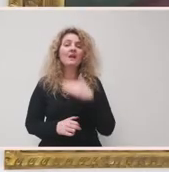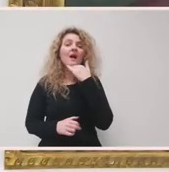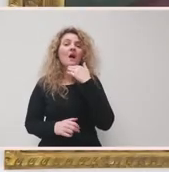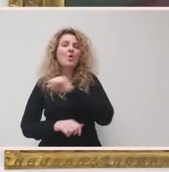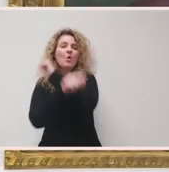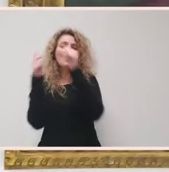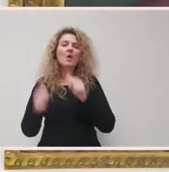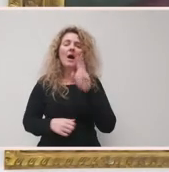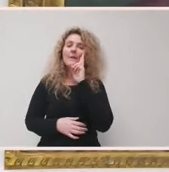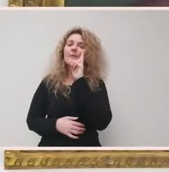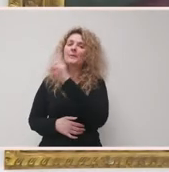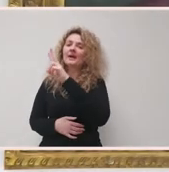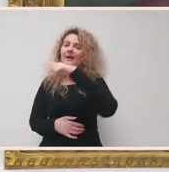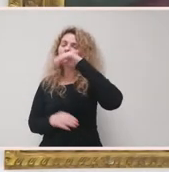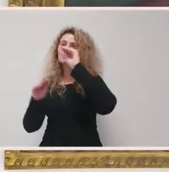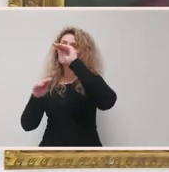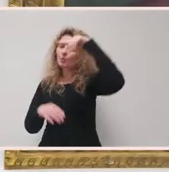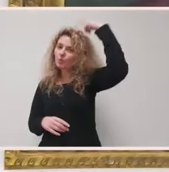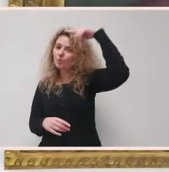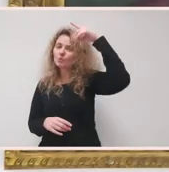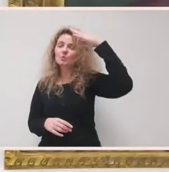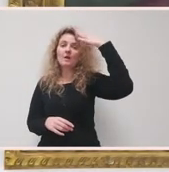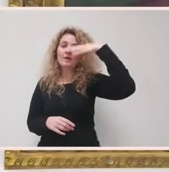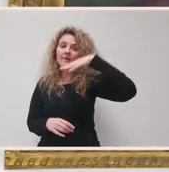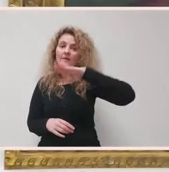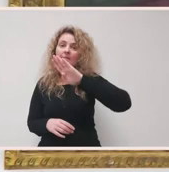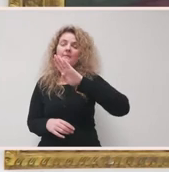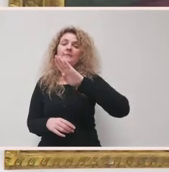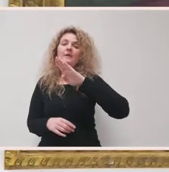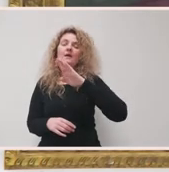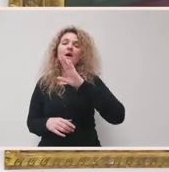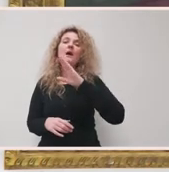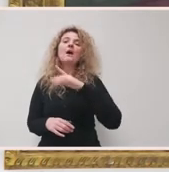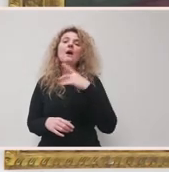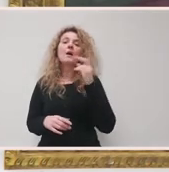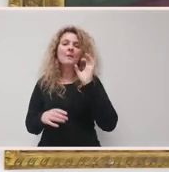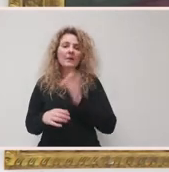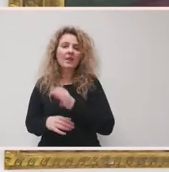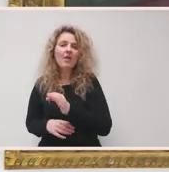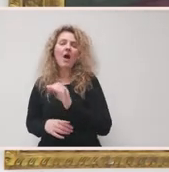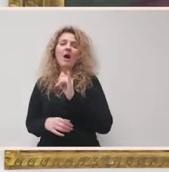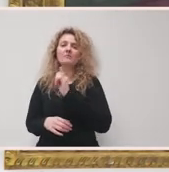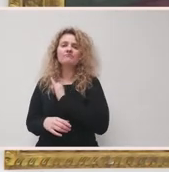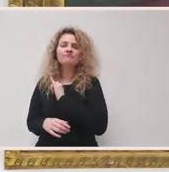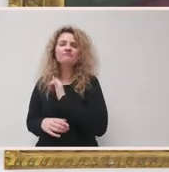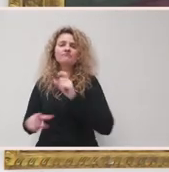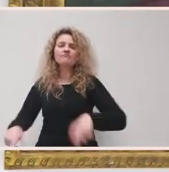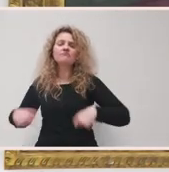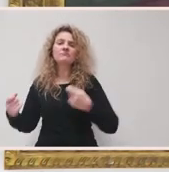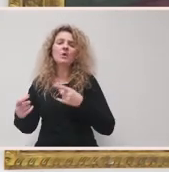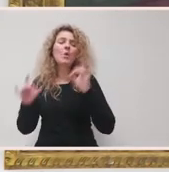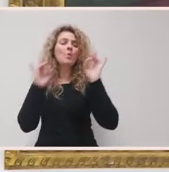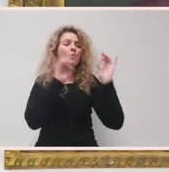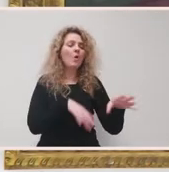mexicana esa verdade, esa autenticidade que lle interesaba na pintura galega. E de novo son as mulleres, a